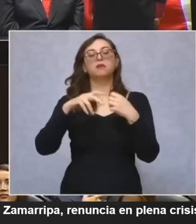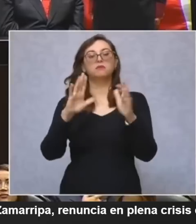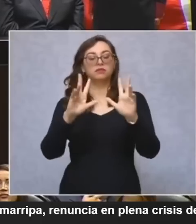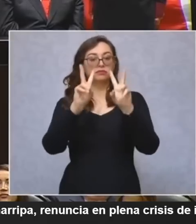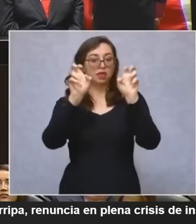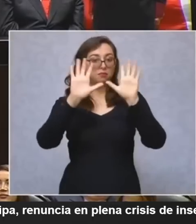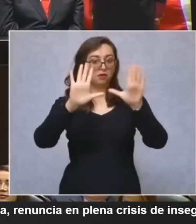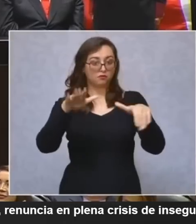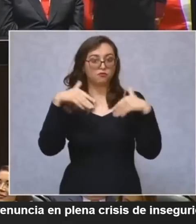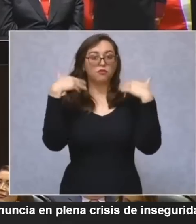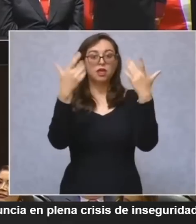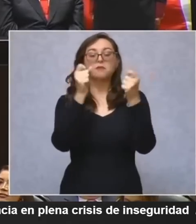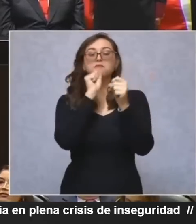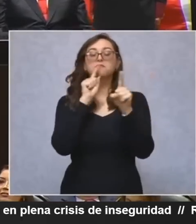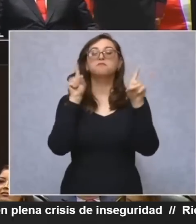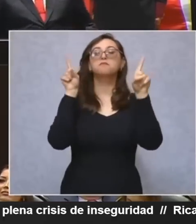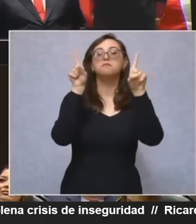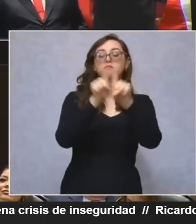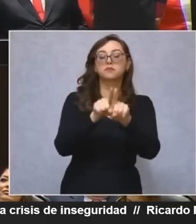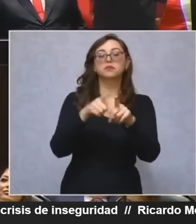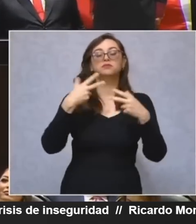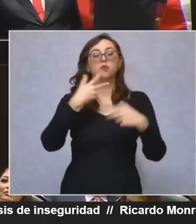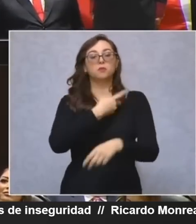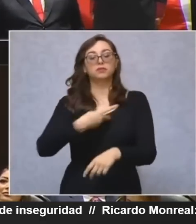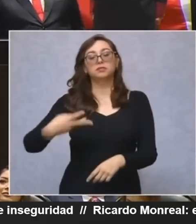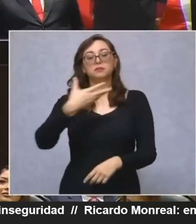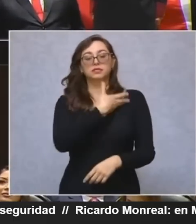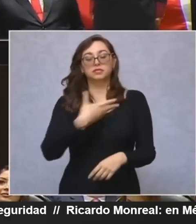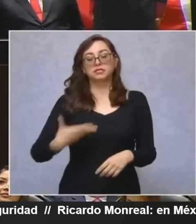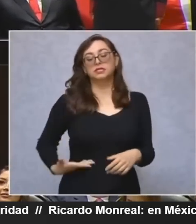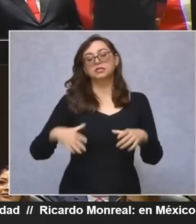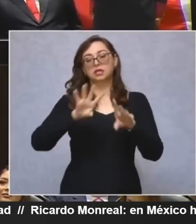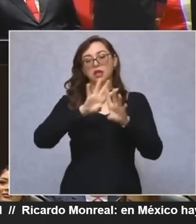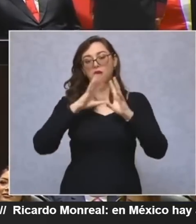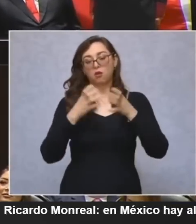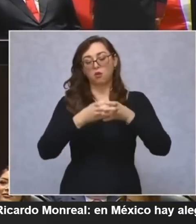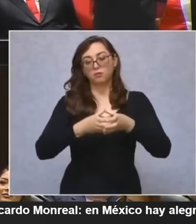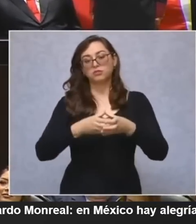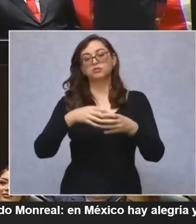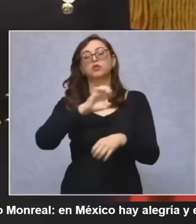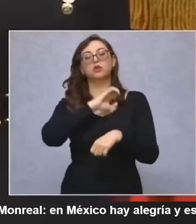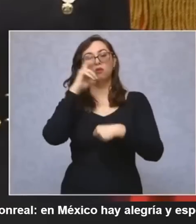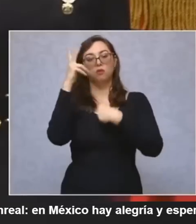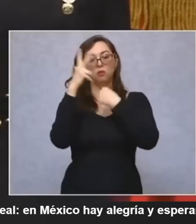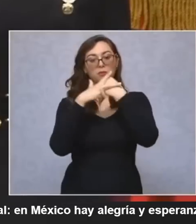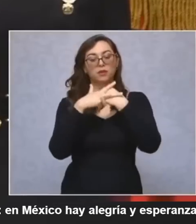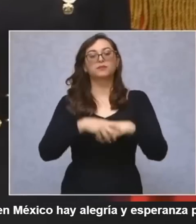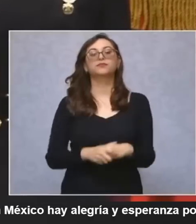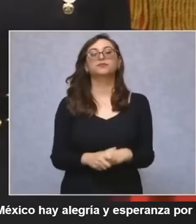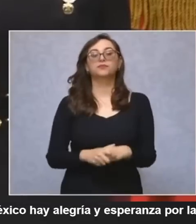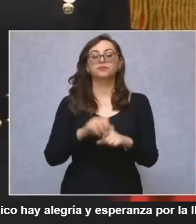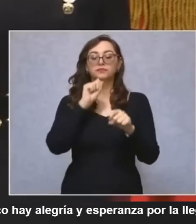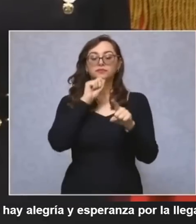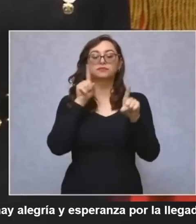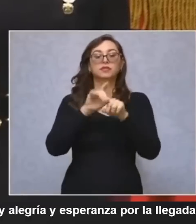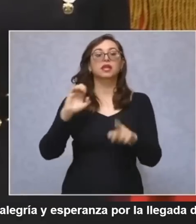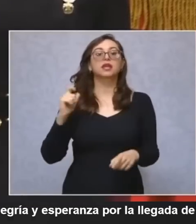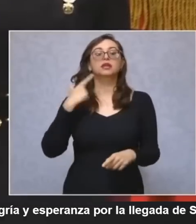y vicepresidente de la Comisión Europea. Agradezco la presencia del expresidente